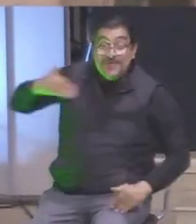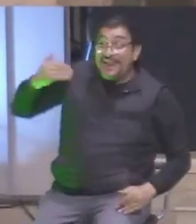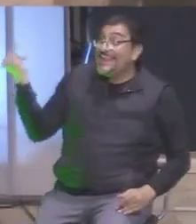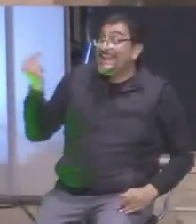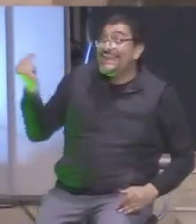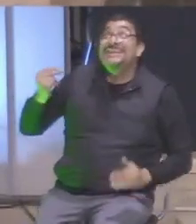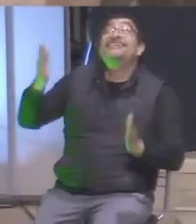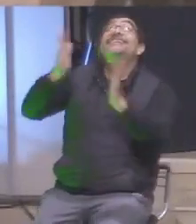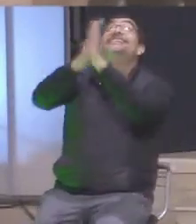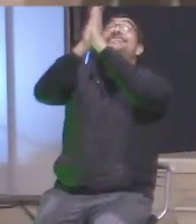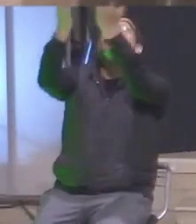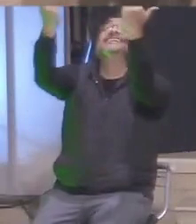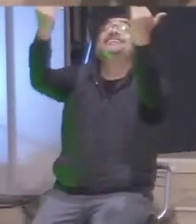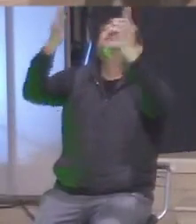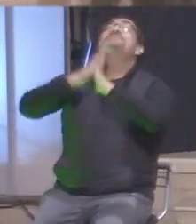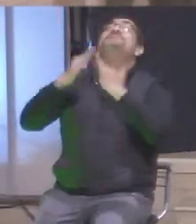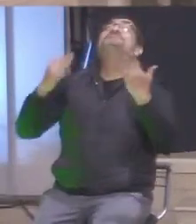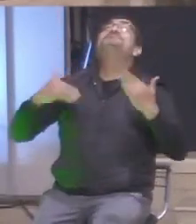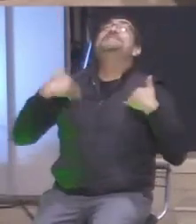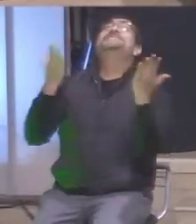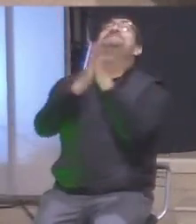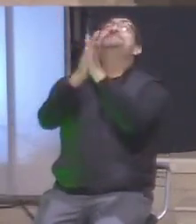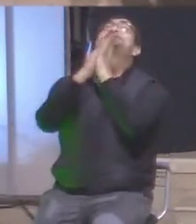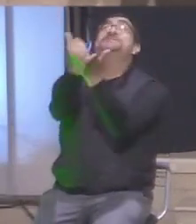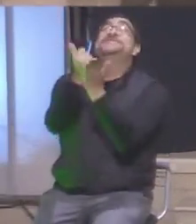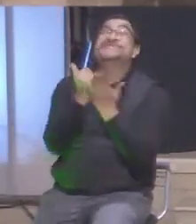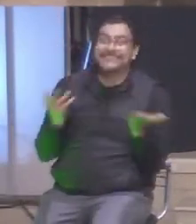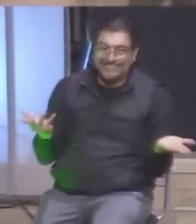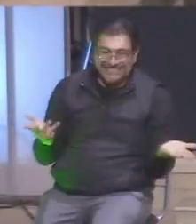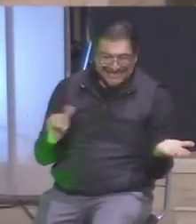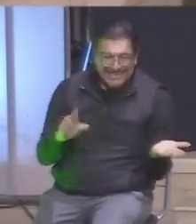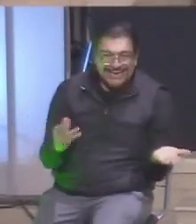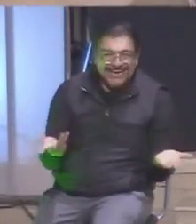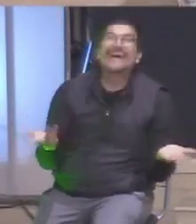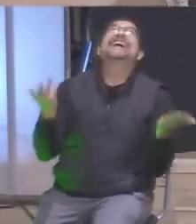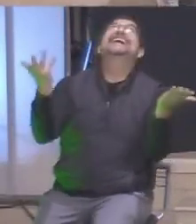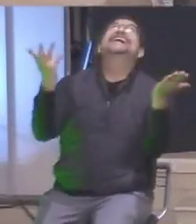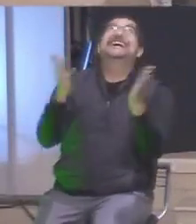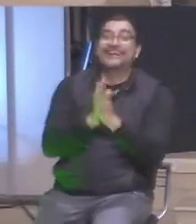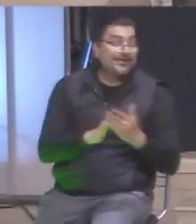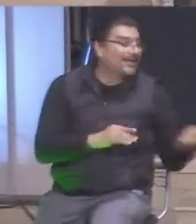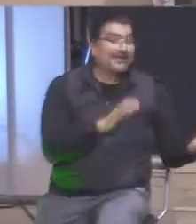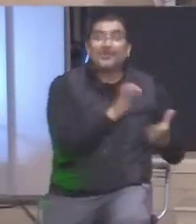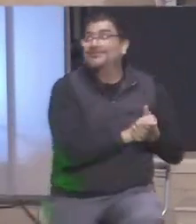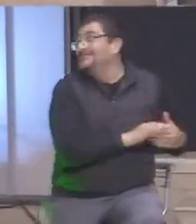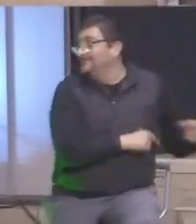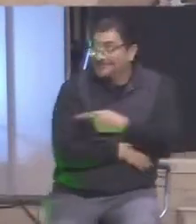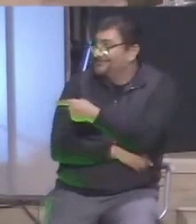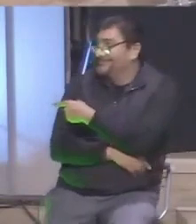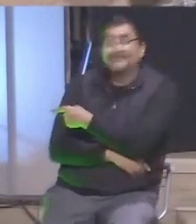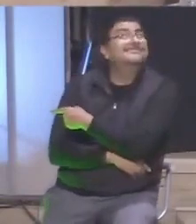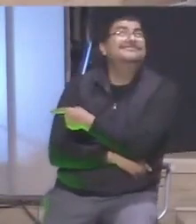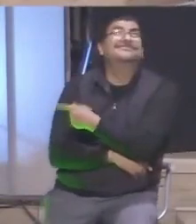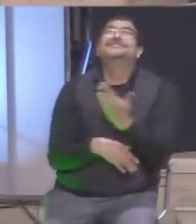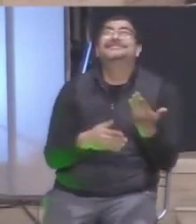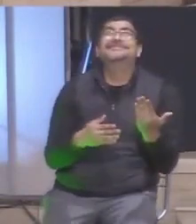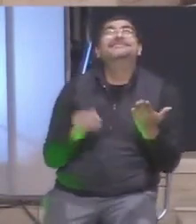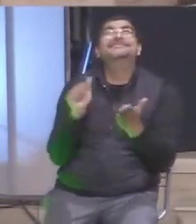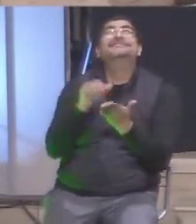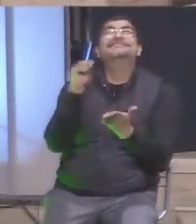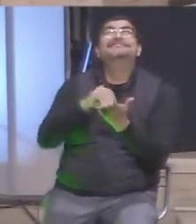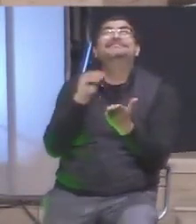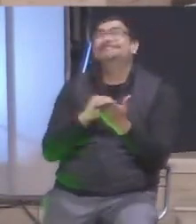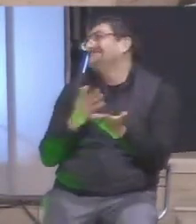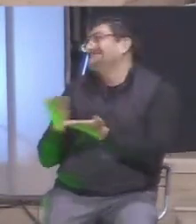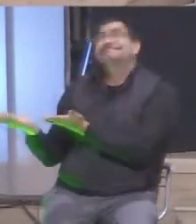espero yo Dígale y y marido precioso de Dios mira su esposa y dígale aún no veo el